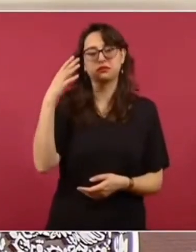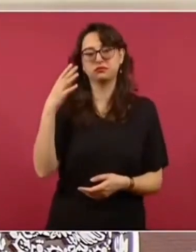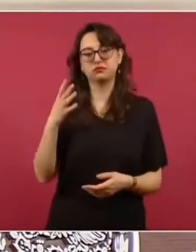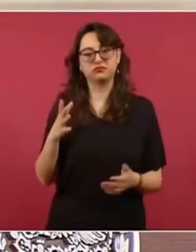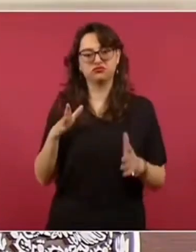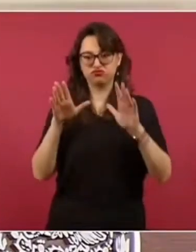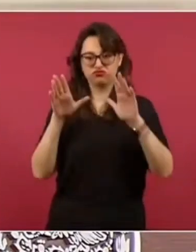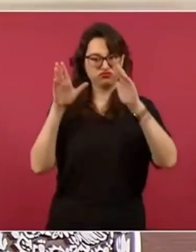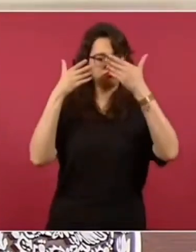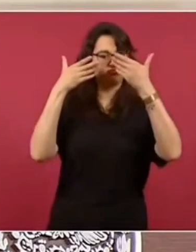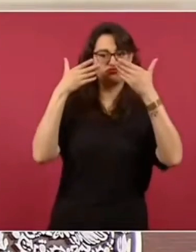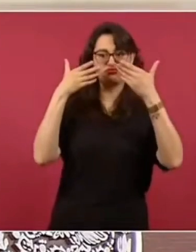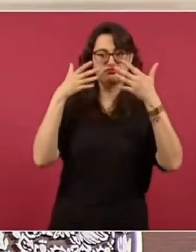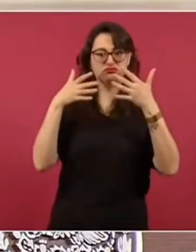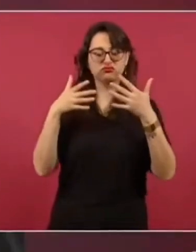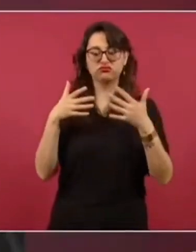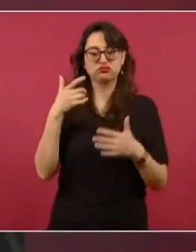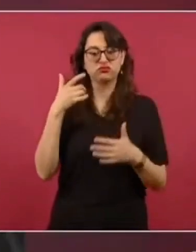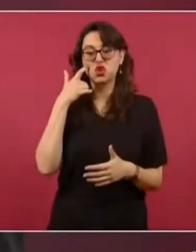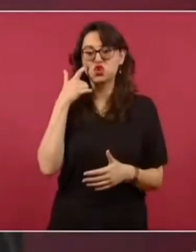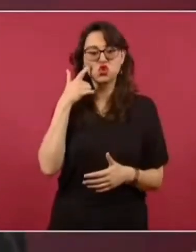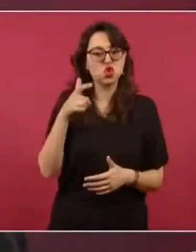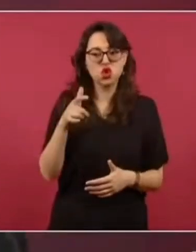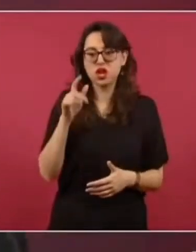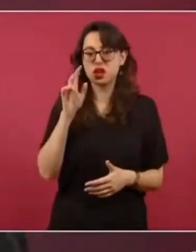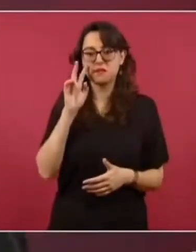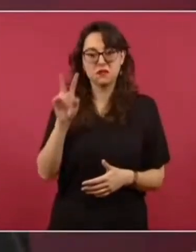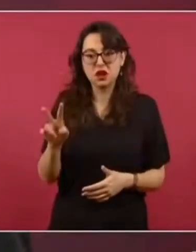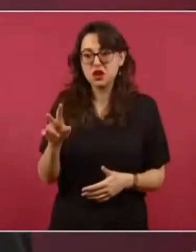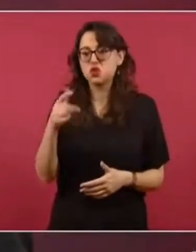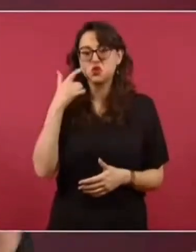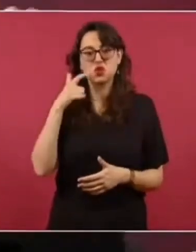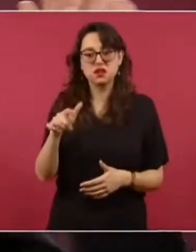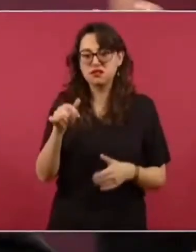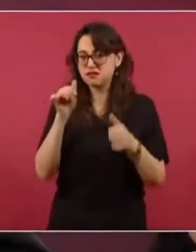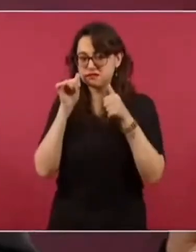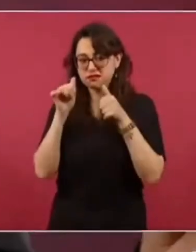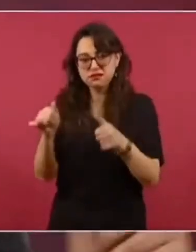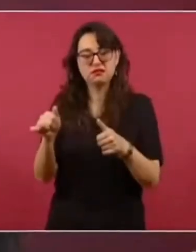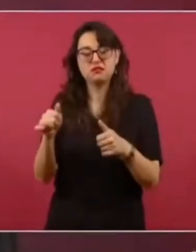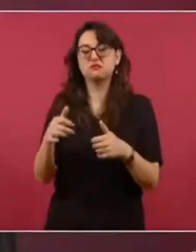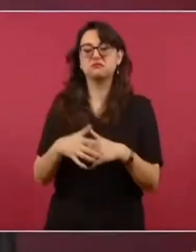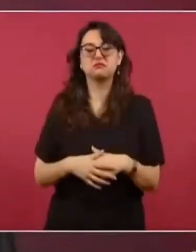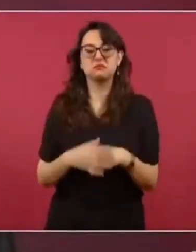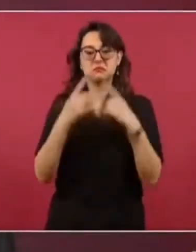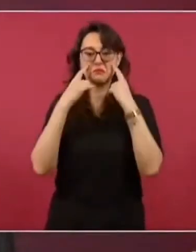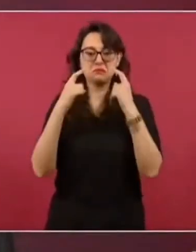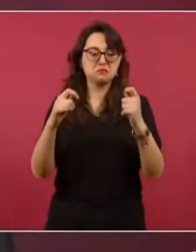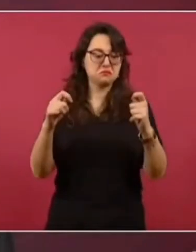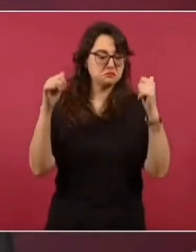completamente cegados, o les entra por un oído y les sale por el otro.